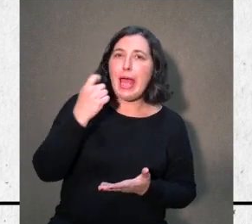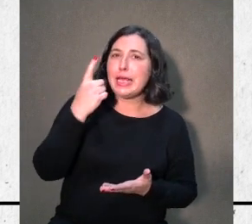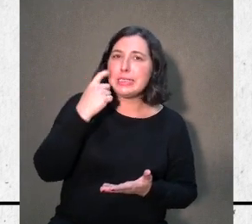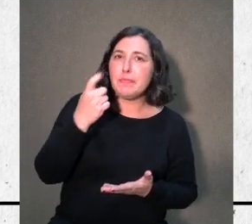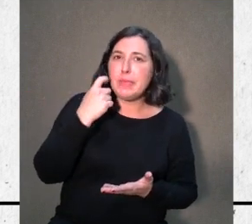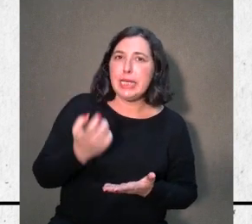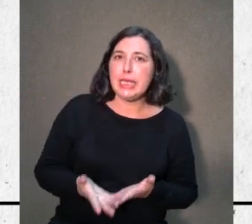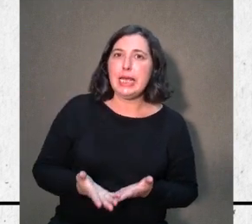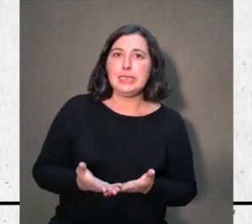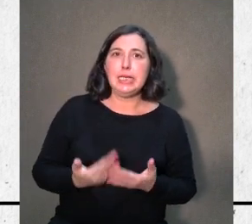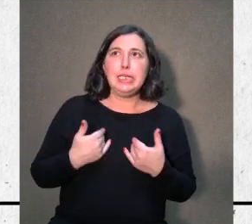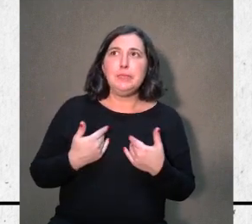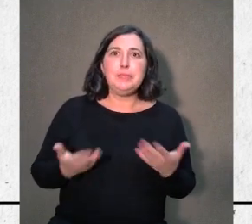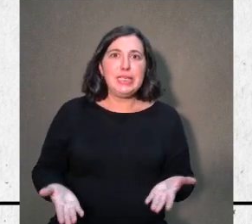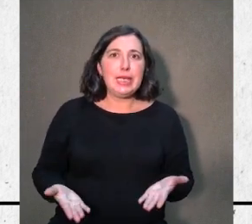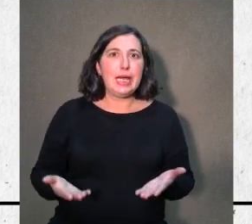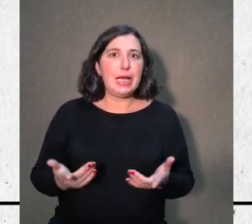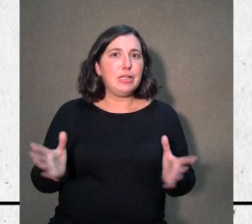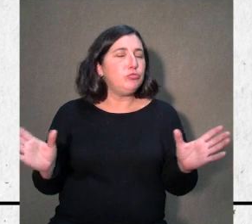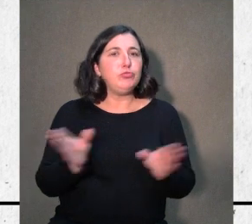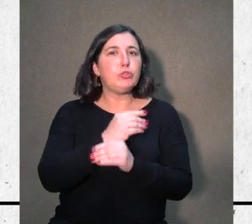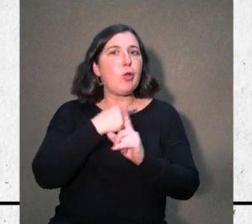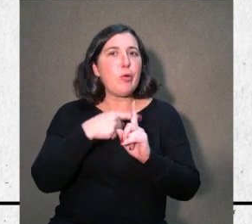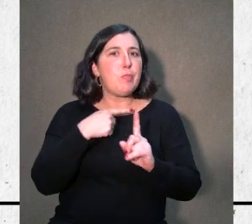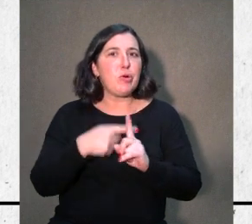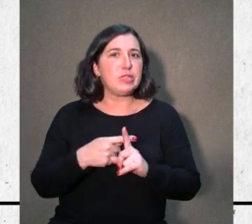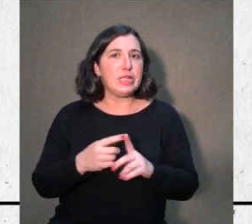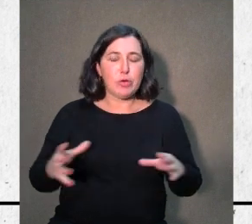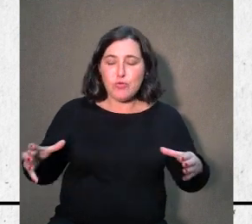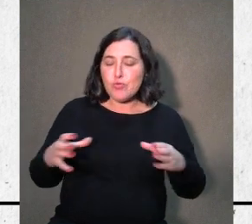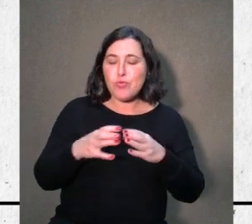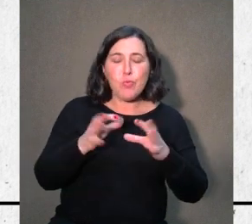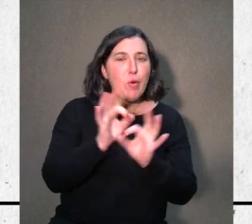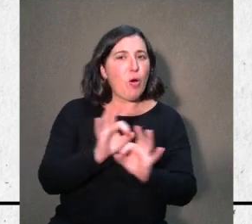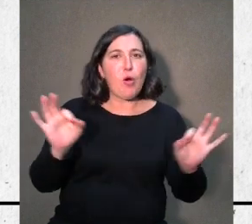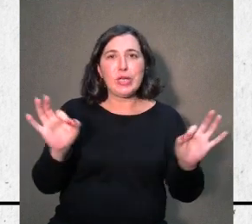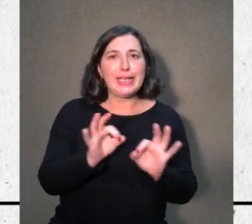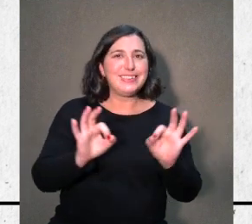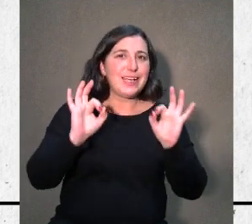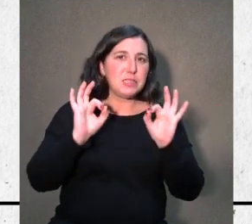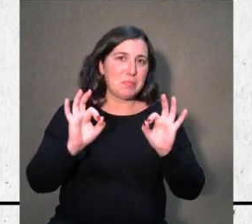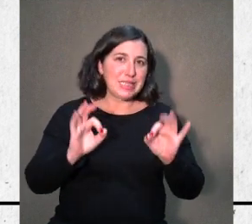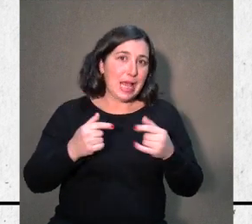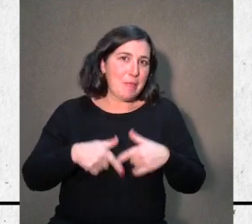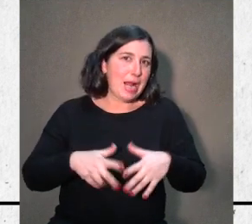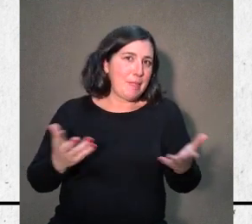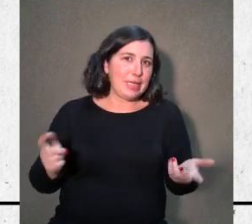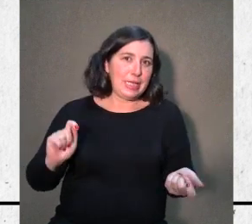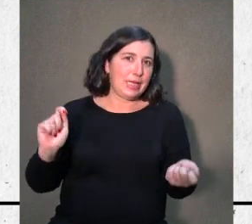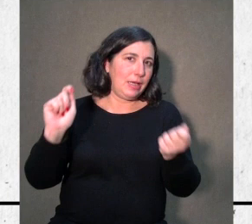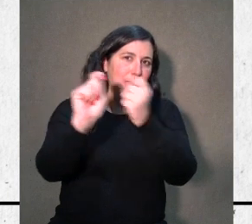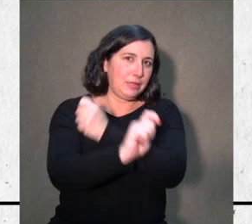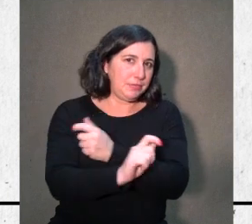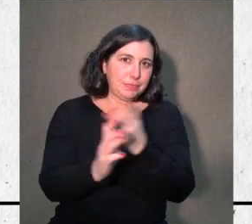experiencia que pasé es totalmente positivo. El sistema de orquesta particularmente, y bueno, para mí fue un antes y